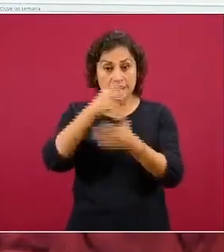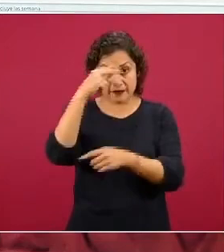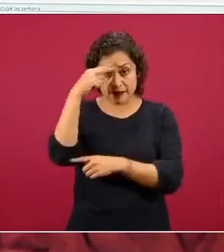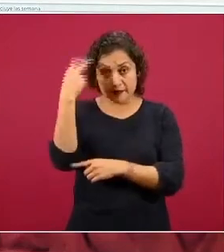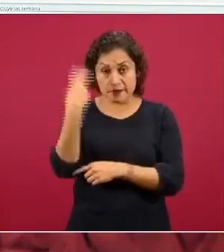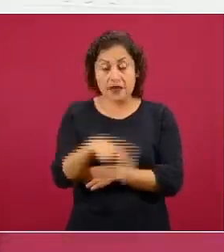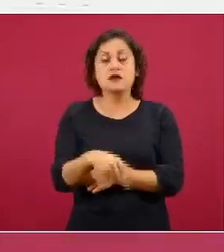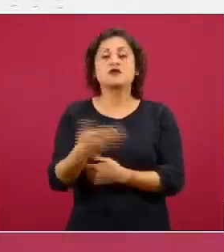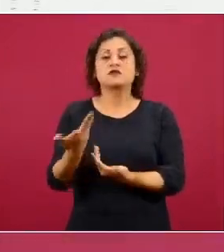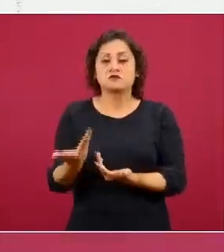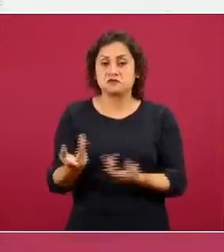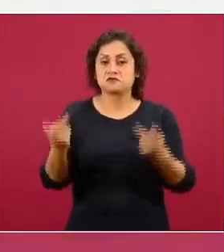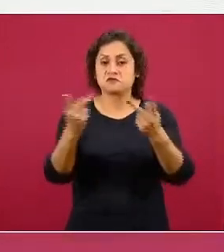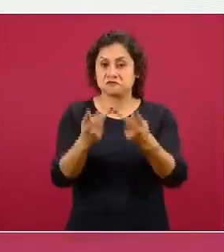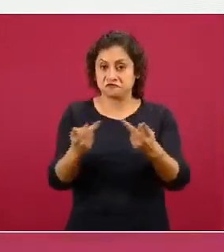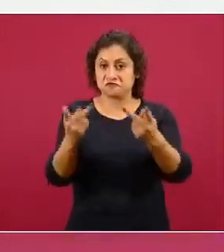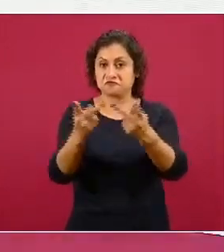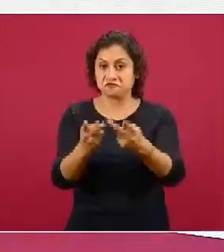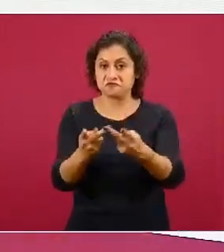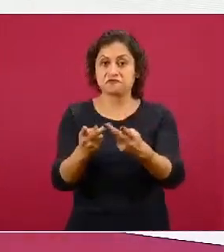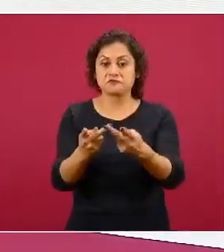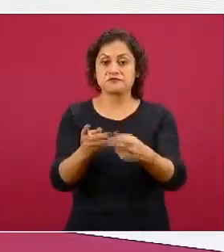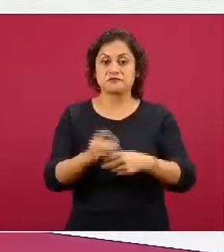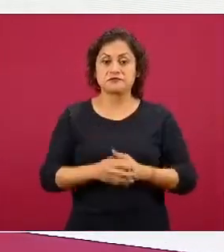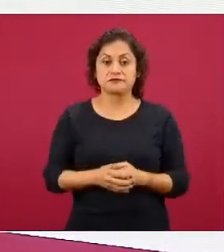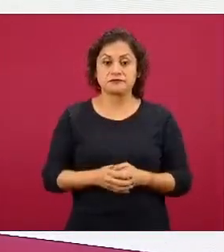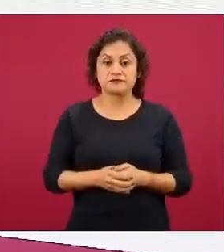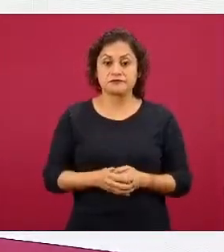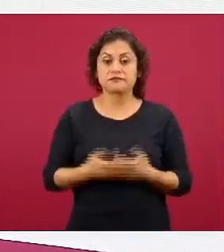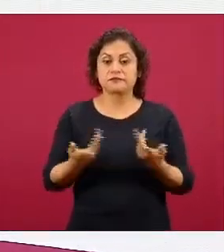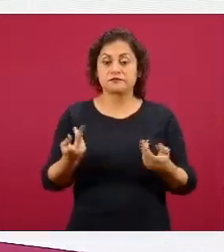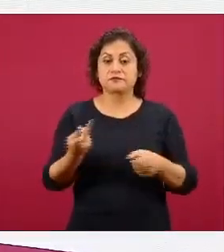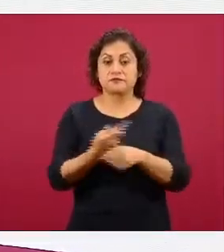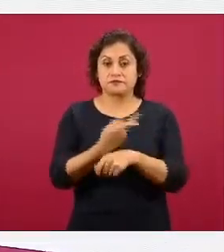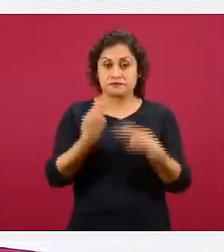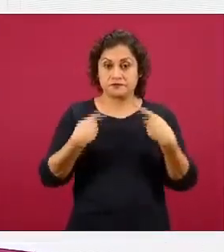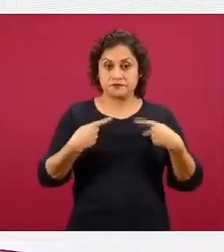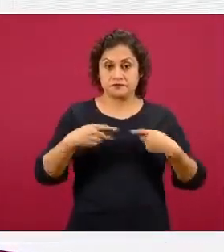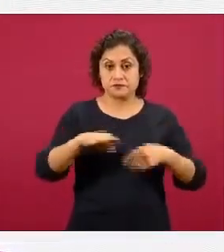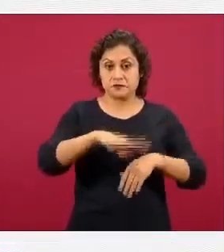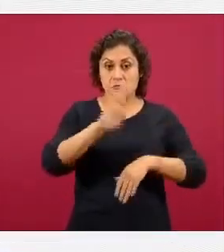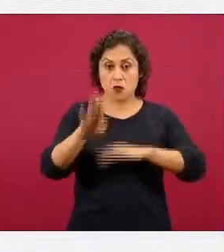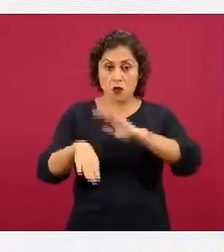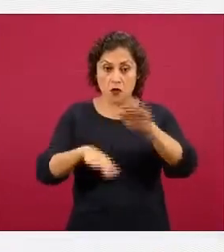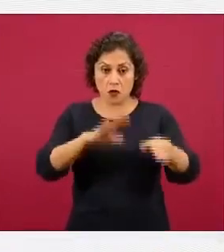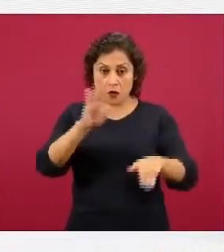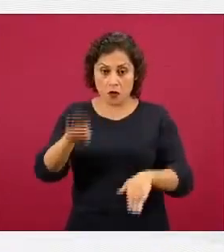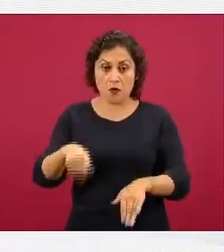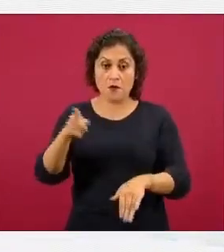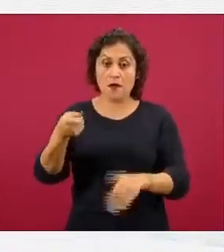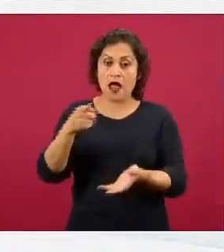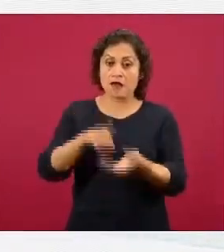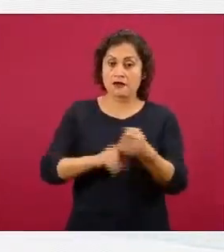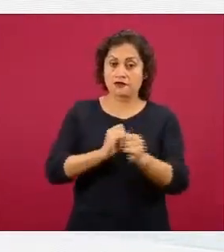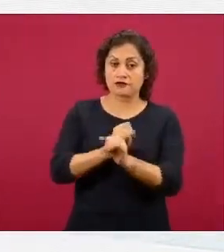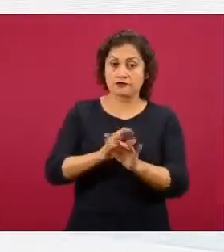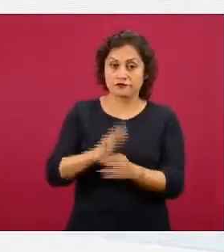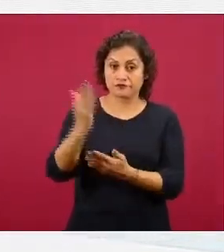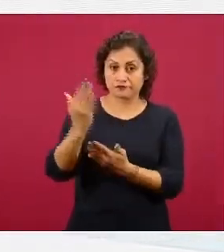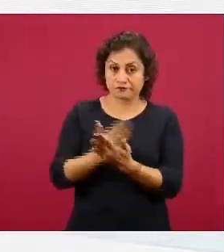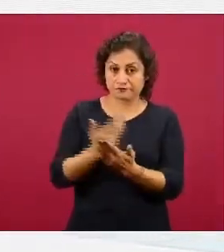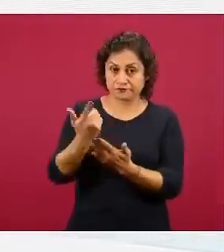muy parecida a la misma curva que vemos de la mortalidad en el caso del CISBER, donde tuvimos un